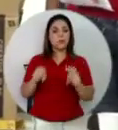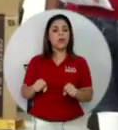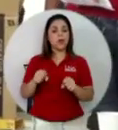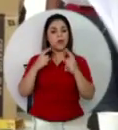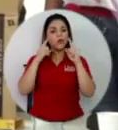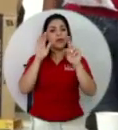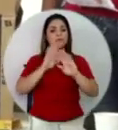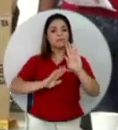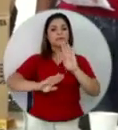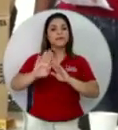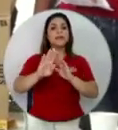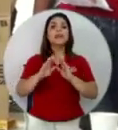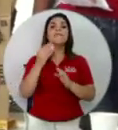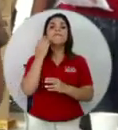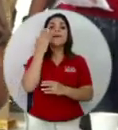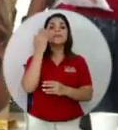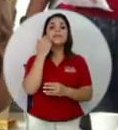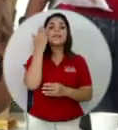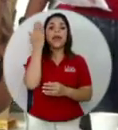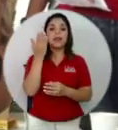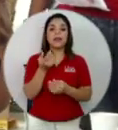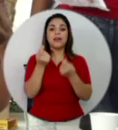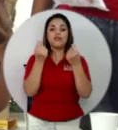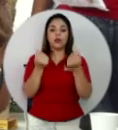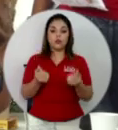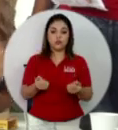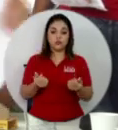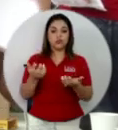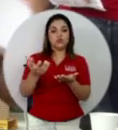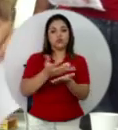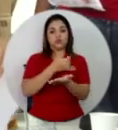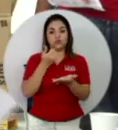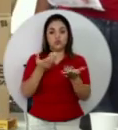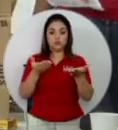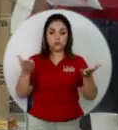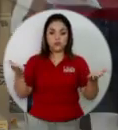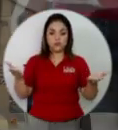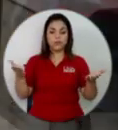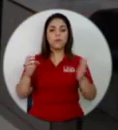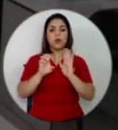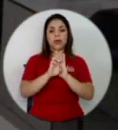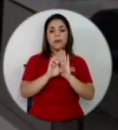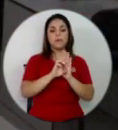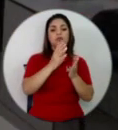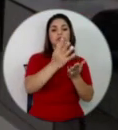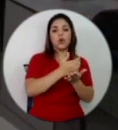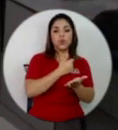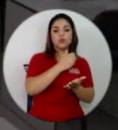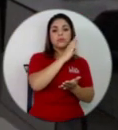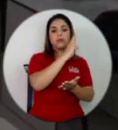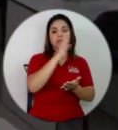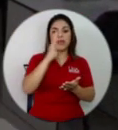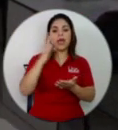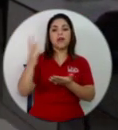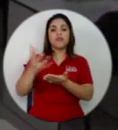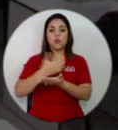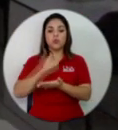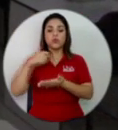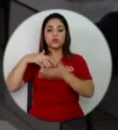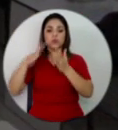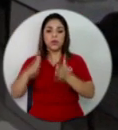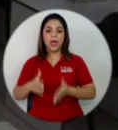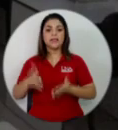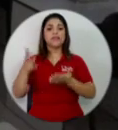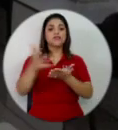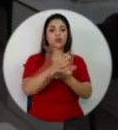que facilitaran aprovechar los recursos de las universidades, los recursos de vida estudiantil, los recursos de biblioteca, los recursos de